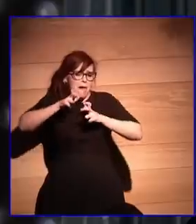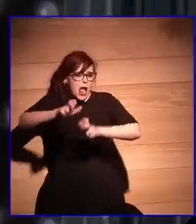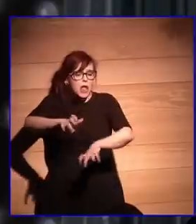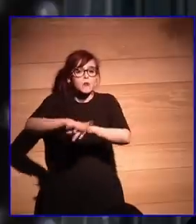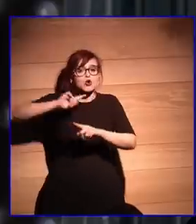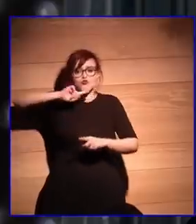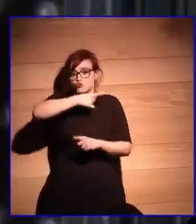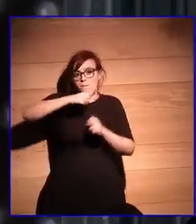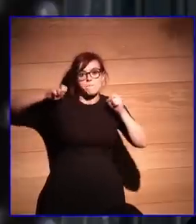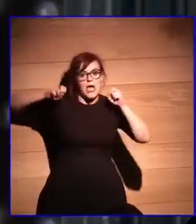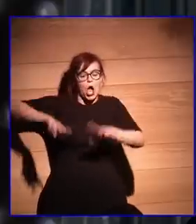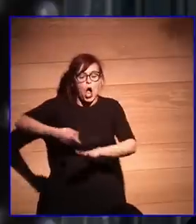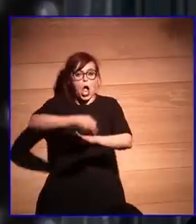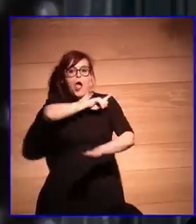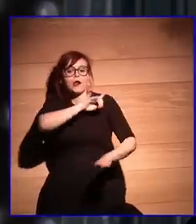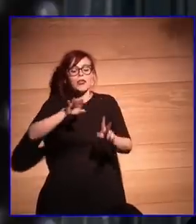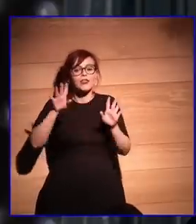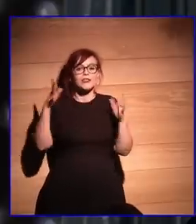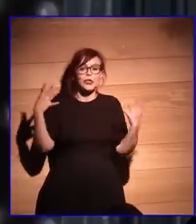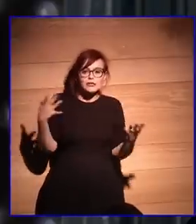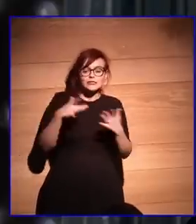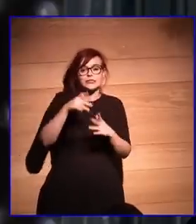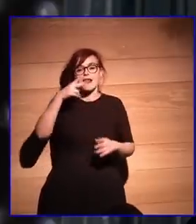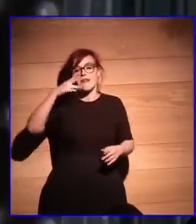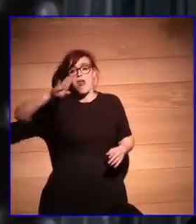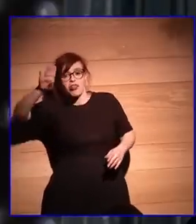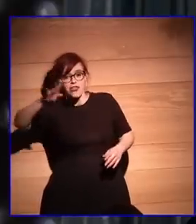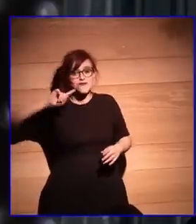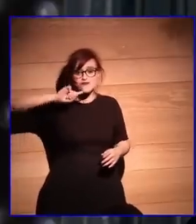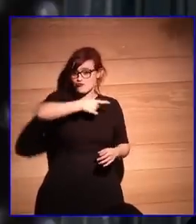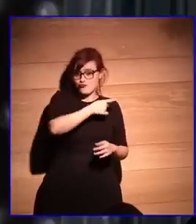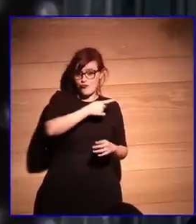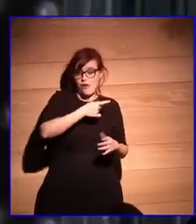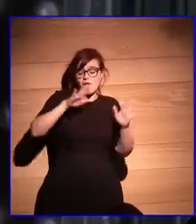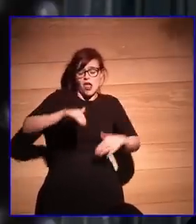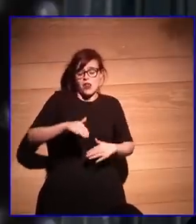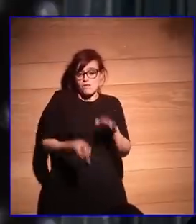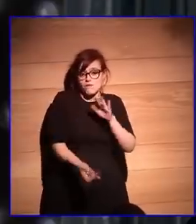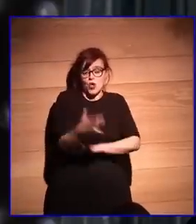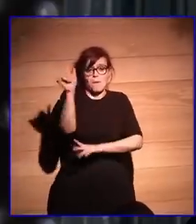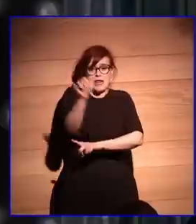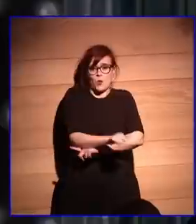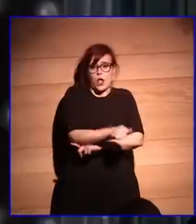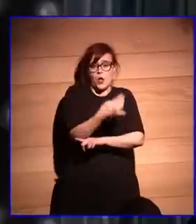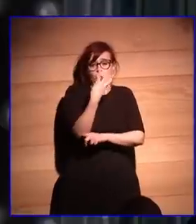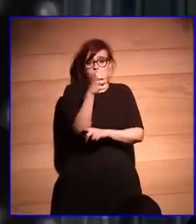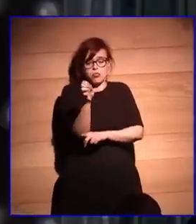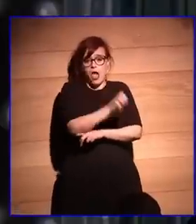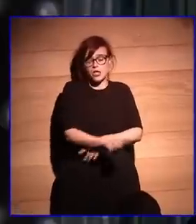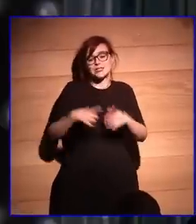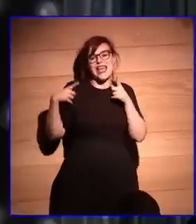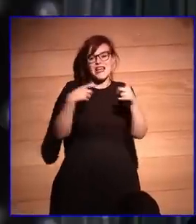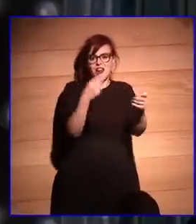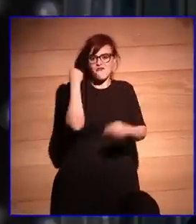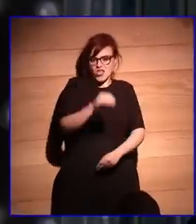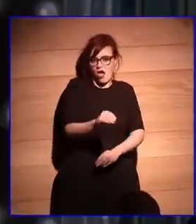malos. Bien. Entonces empiezas a hacer películas con nazis y con rusos, y tienes pues 40 años de Guerra Fría, y